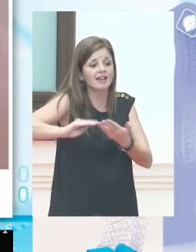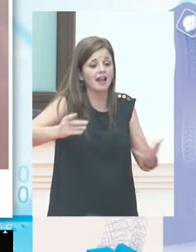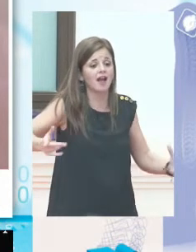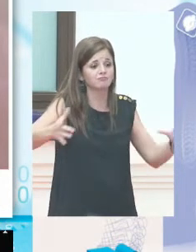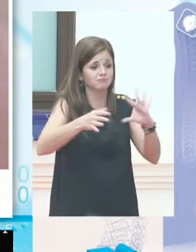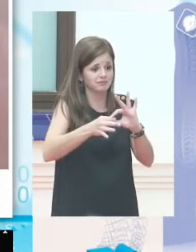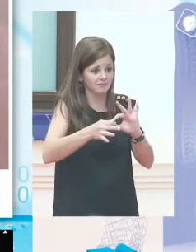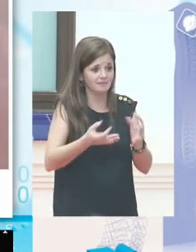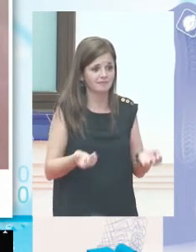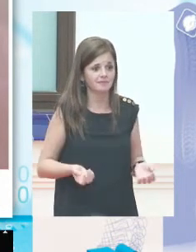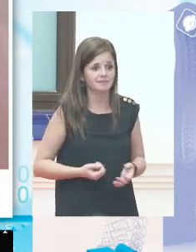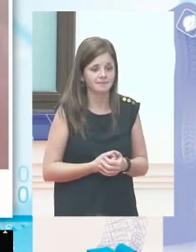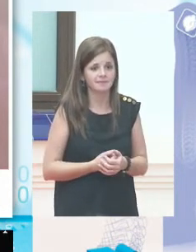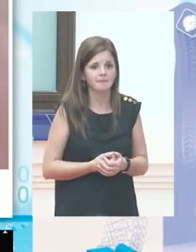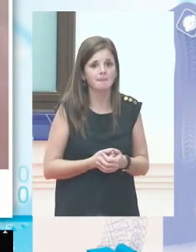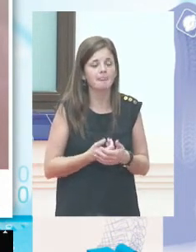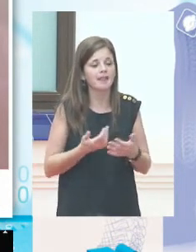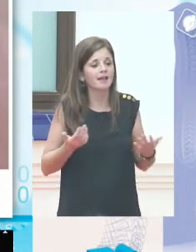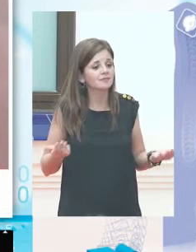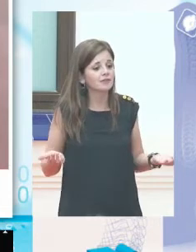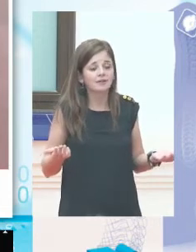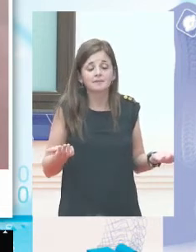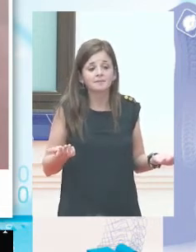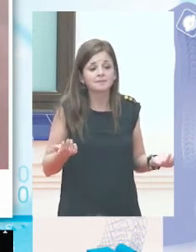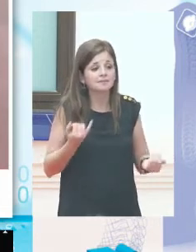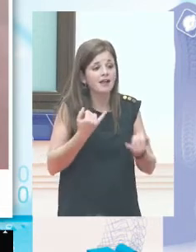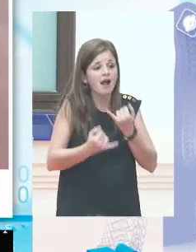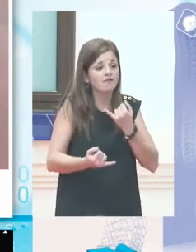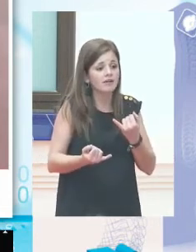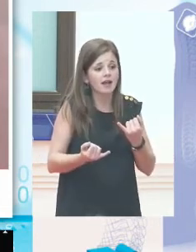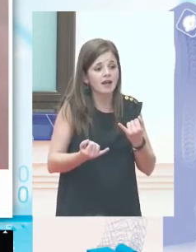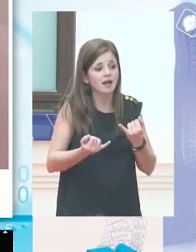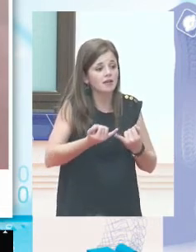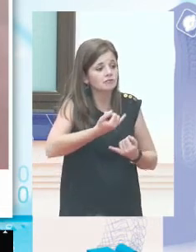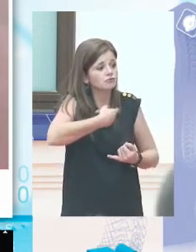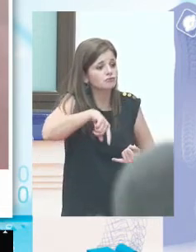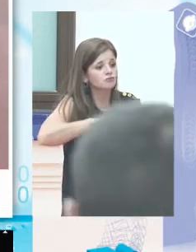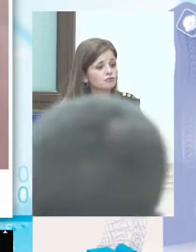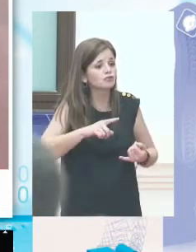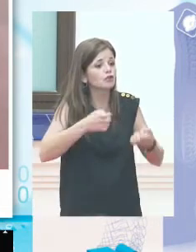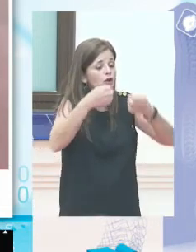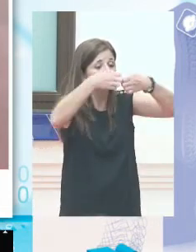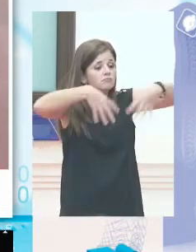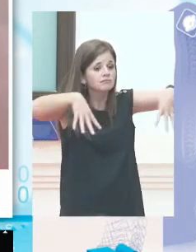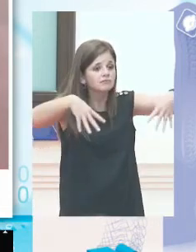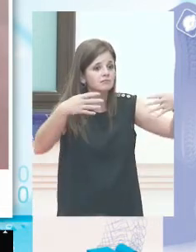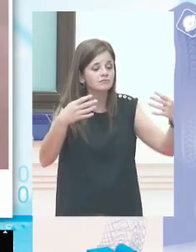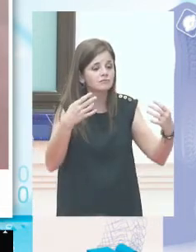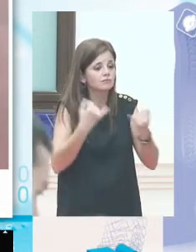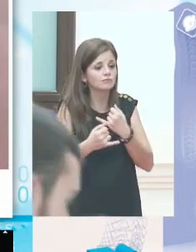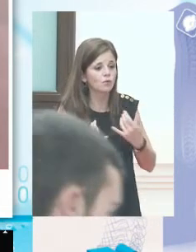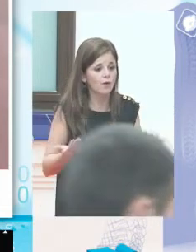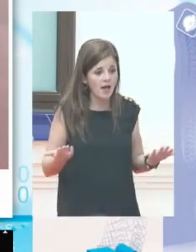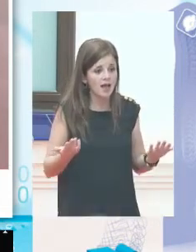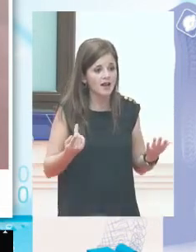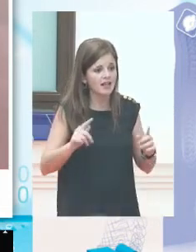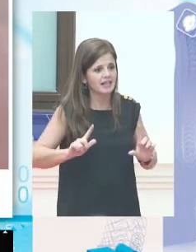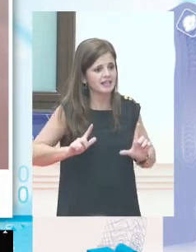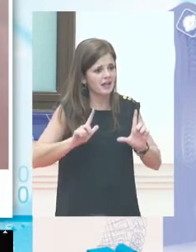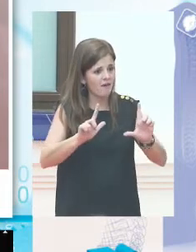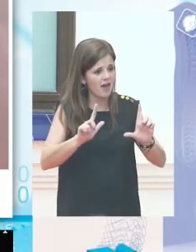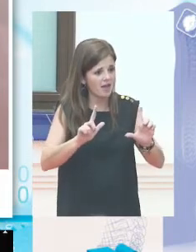Vale. Entonces, ¿qué es al final lo que tenemos? Este diagrama quizás es un poquito técnico, pero lo que tenemos son unas interfaces de